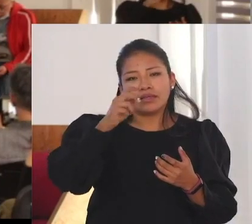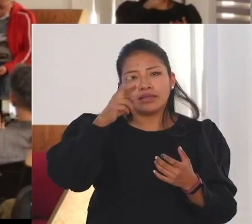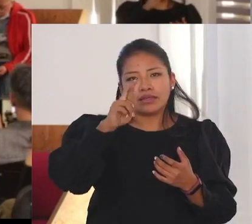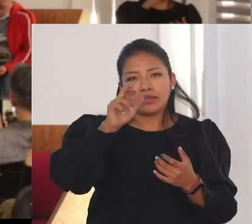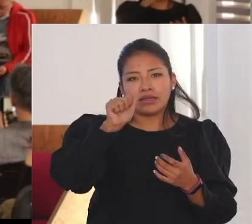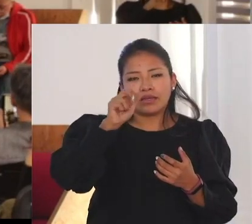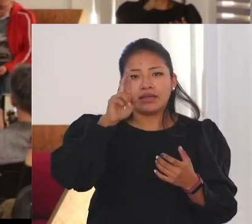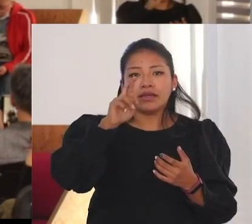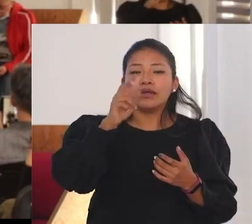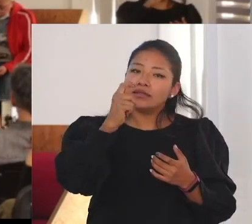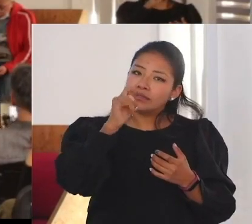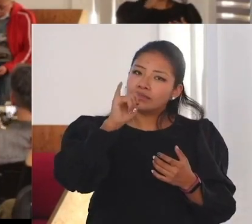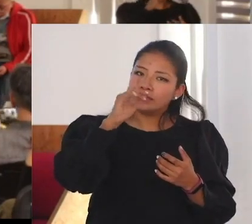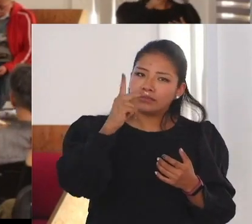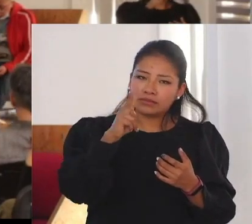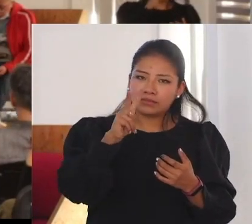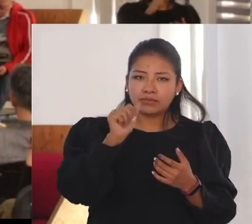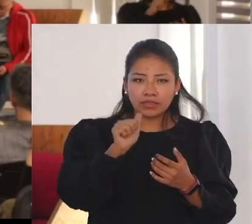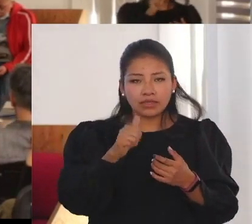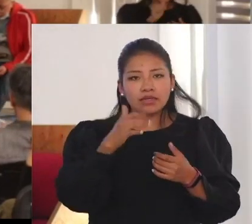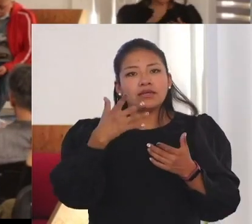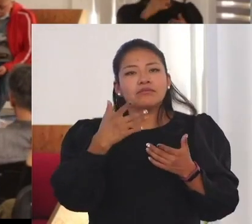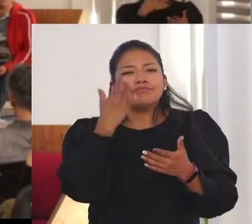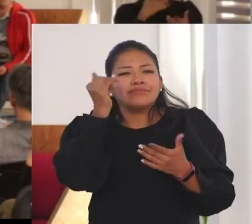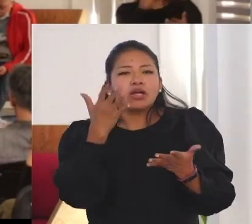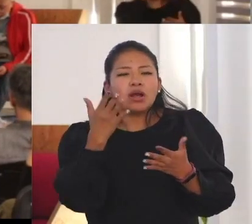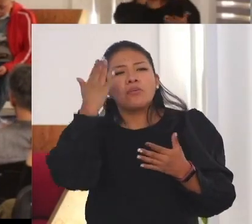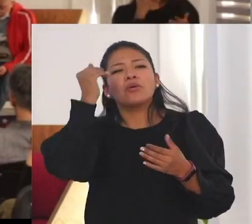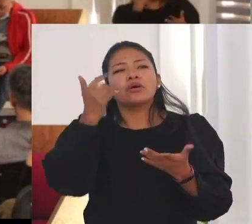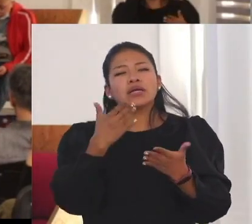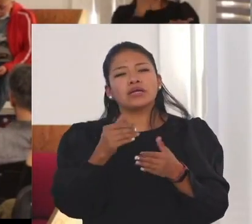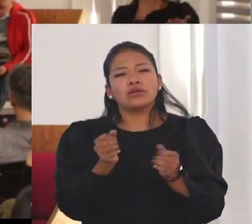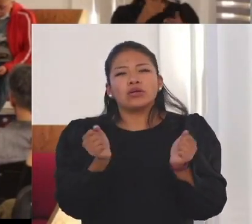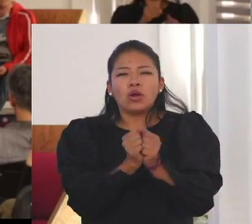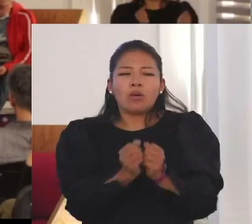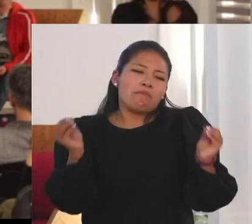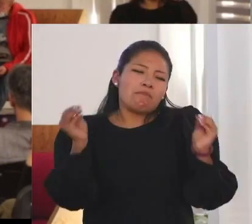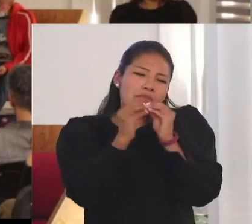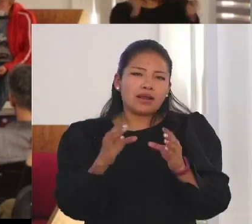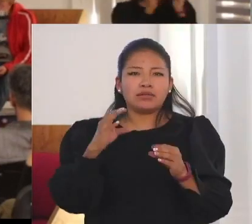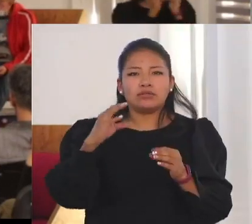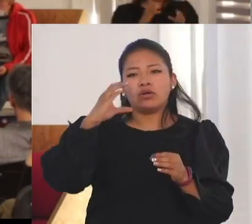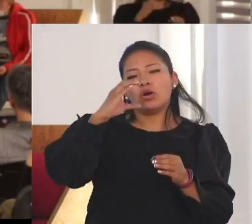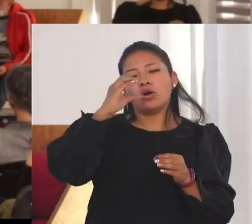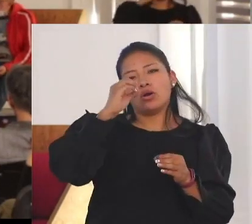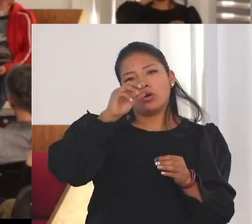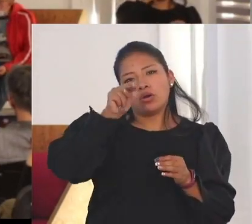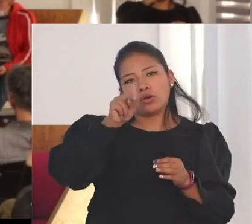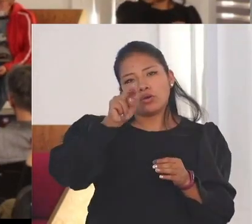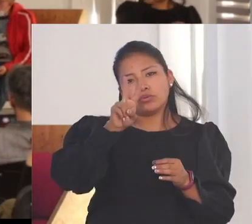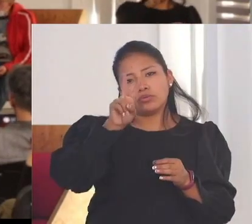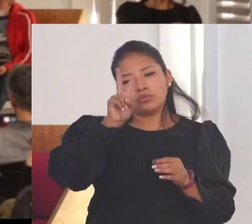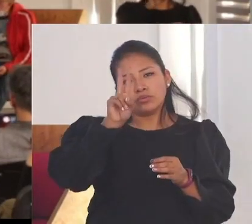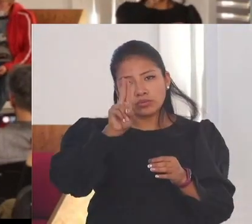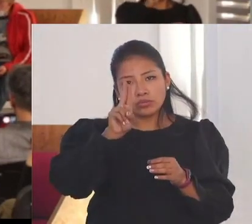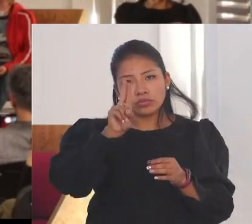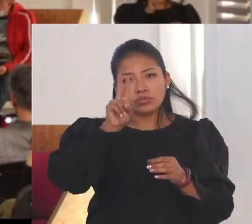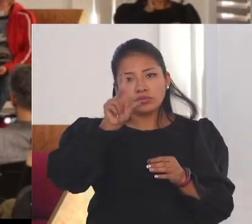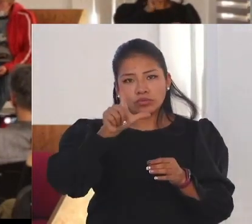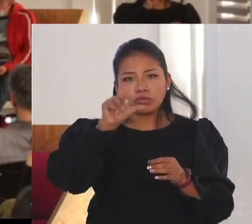por según las diversas convulsiones que tenemos se va dañando nuestro cuerpo y también el cerebro